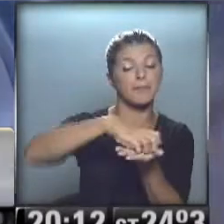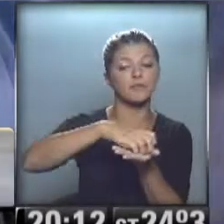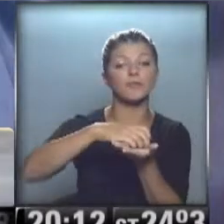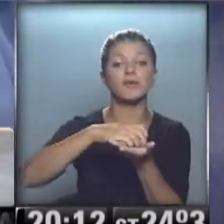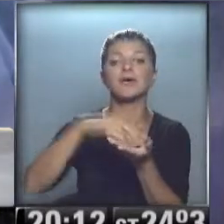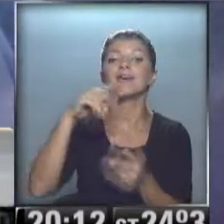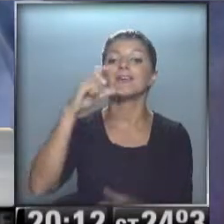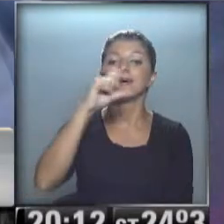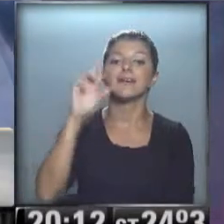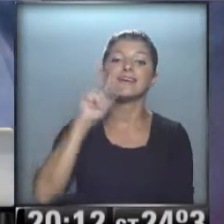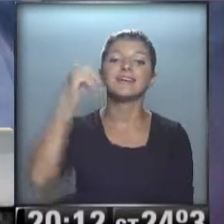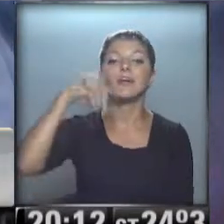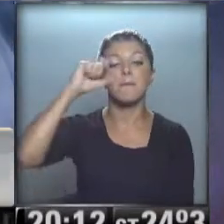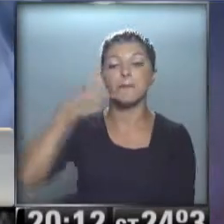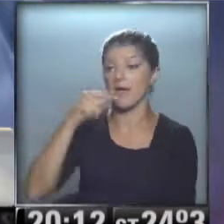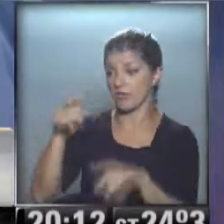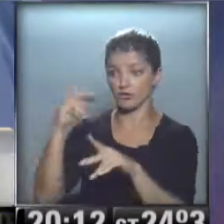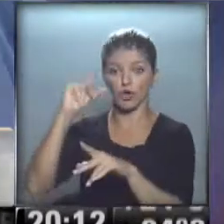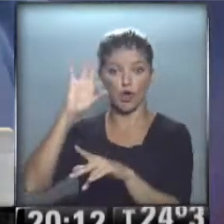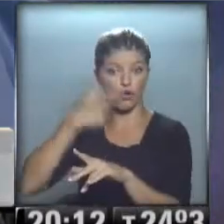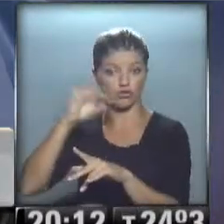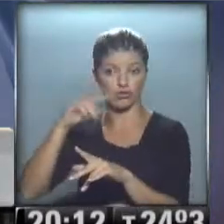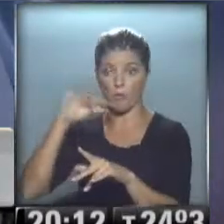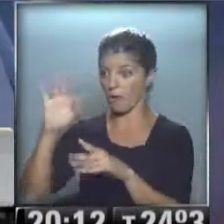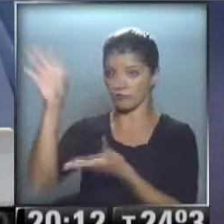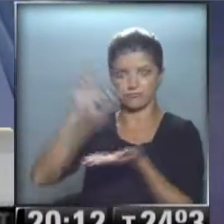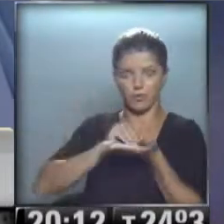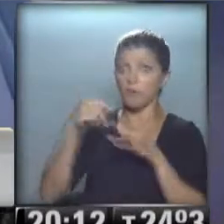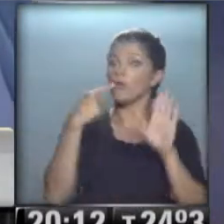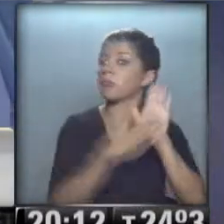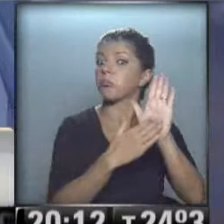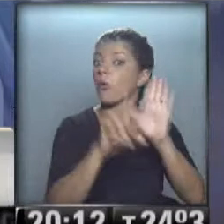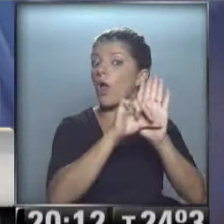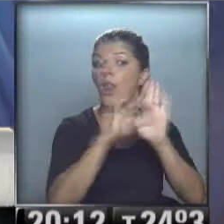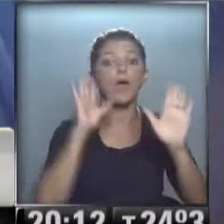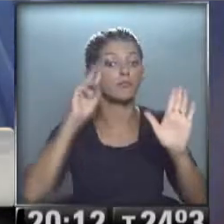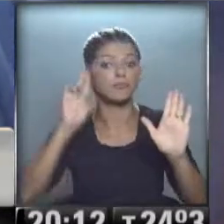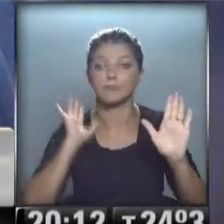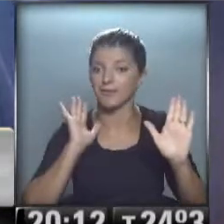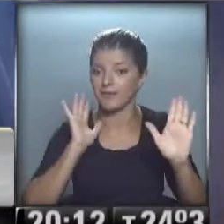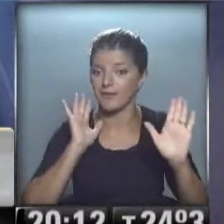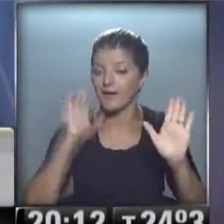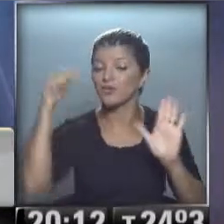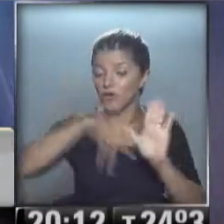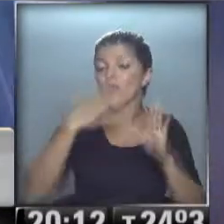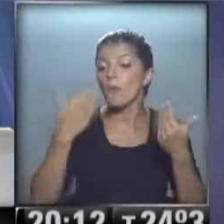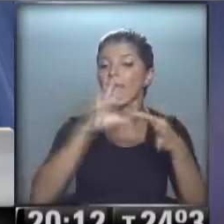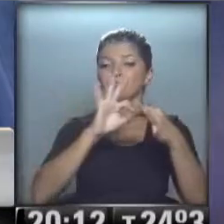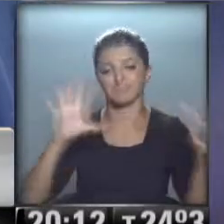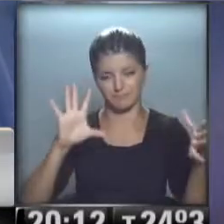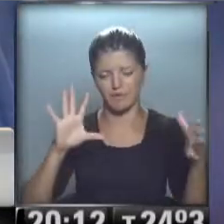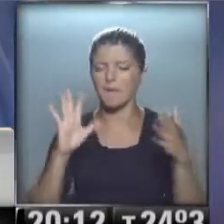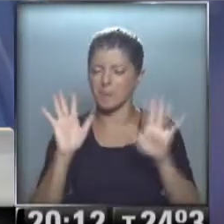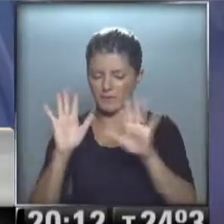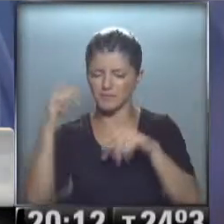para decir, es legal, según la Carta de Naciones Unidas, una parte de un territorio puede declarar su independencia. La